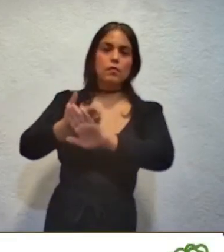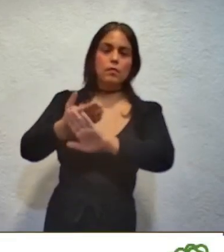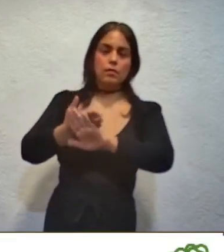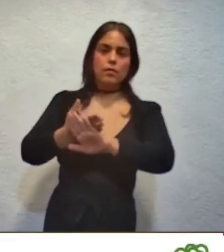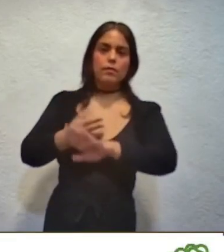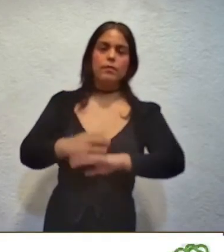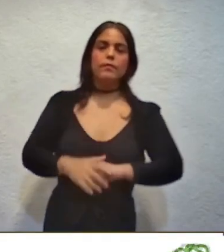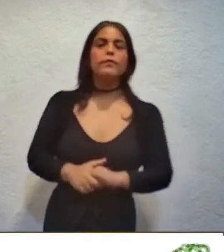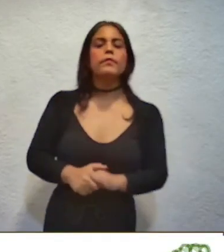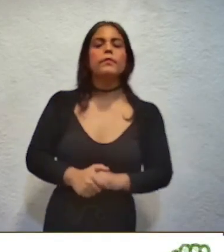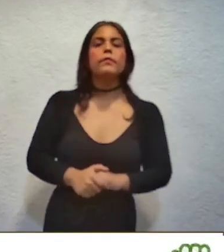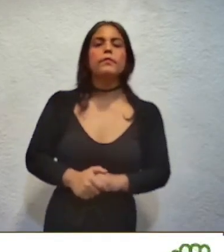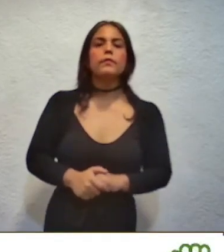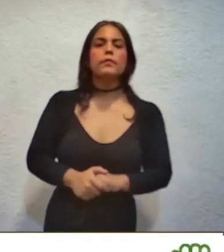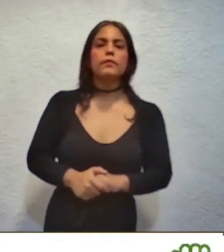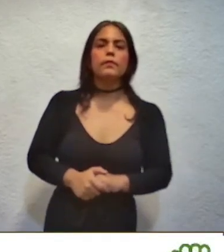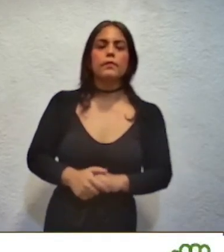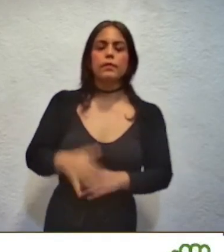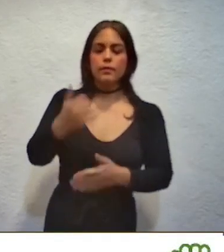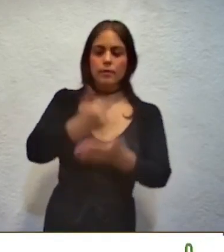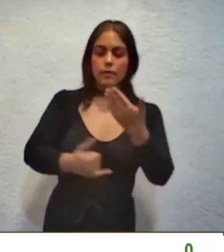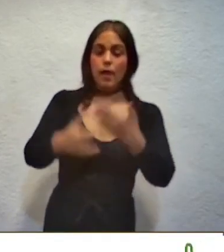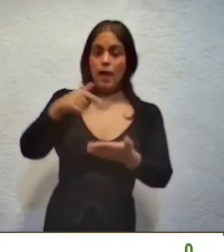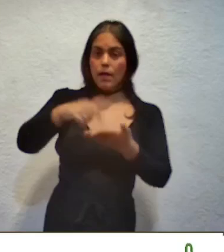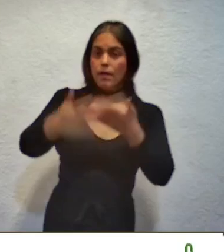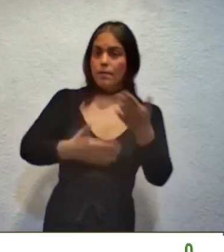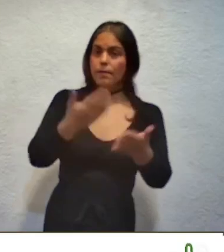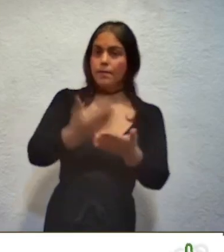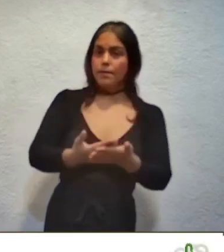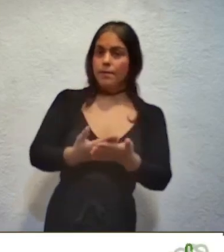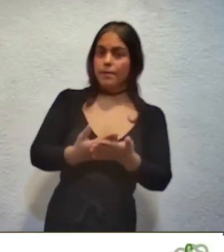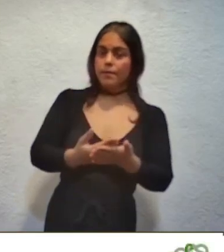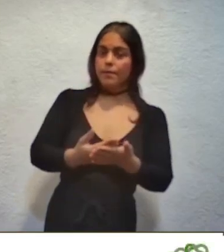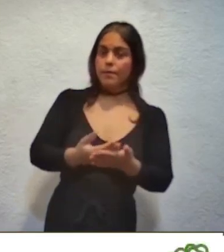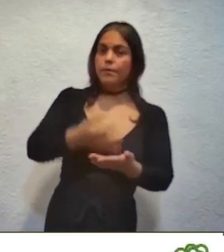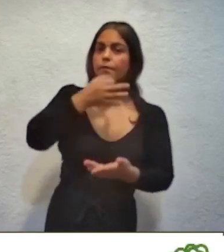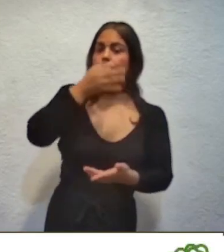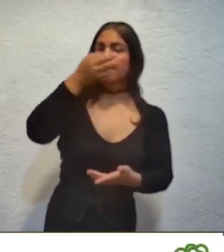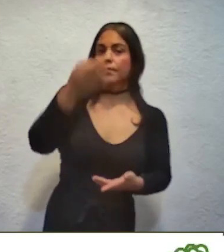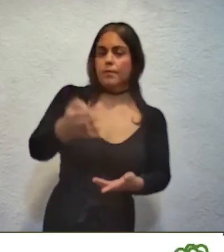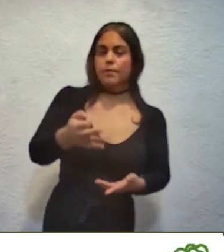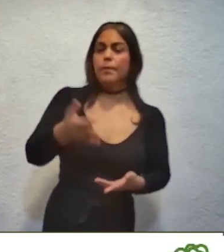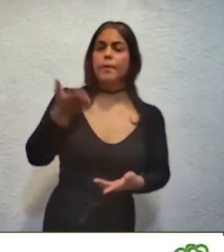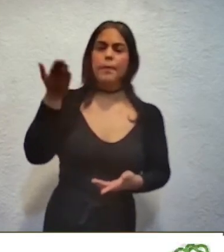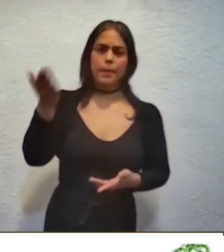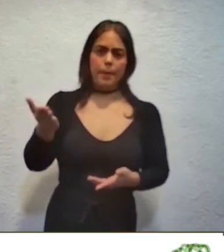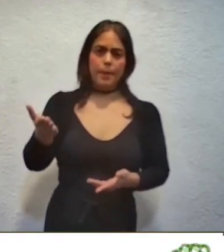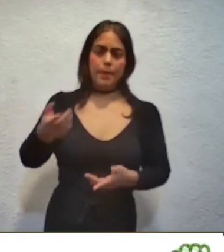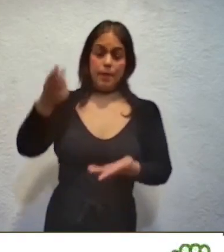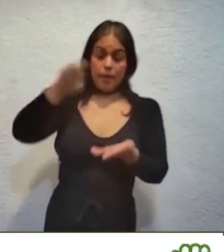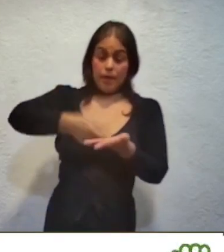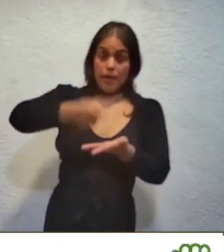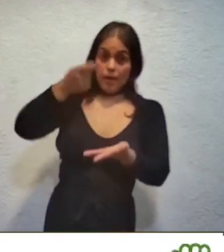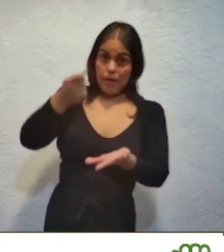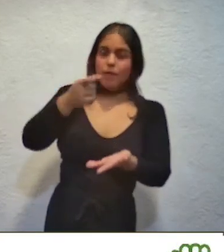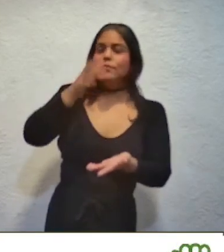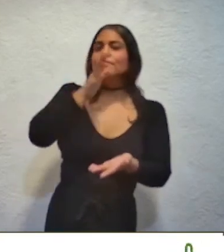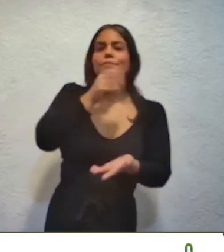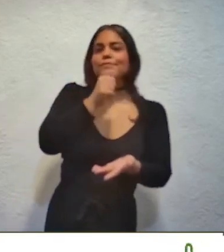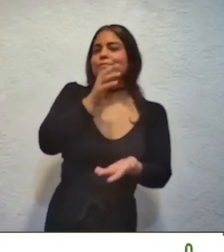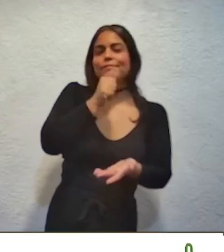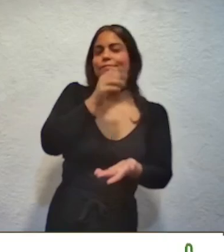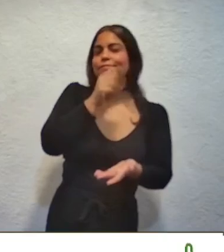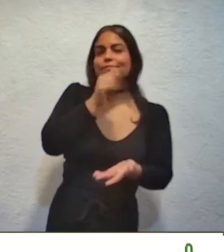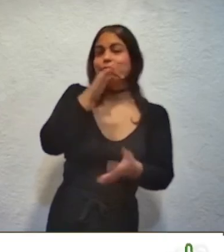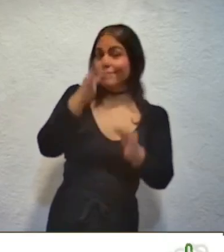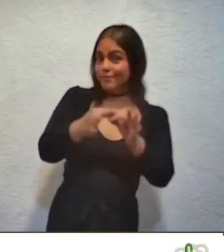PAN. En el proyecto se propone declarar la imposibilidad jurídica para cumplir la sentencia dictada en el juicio electoral ciudadano